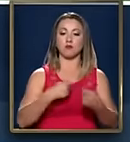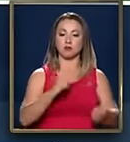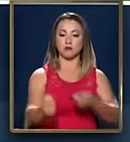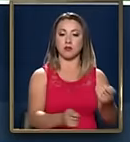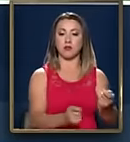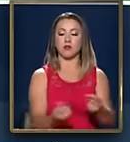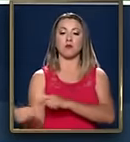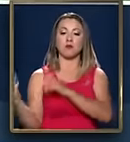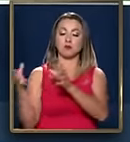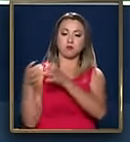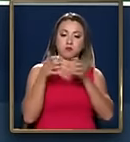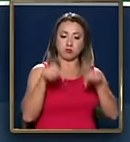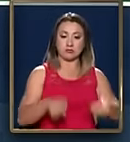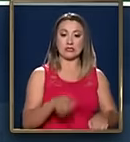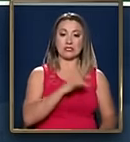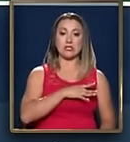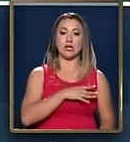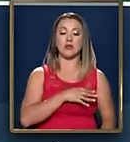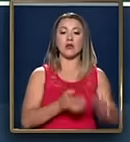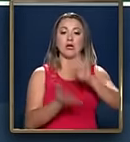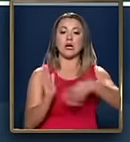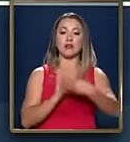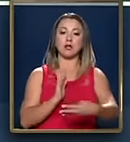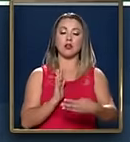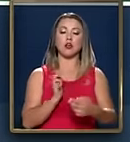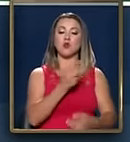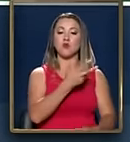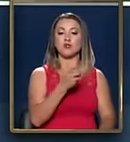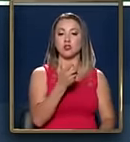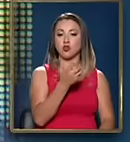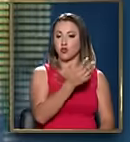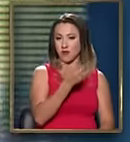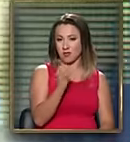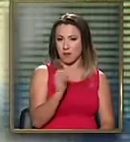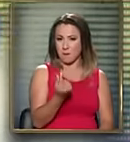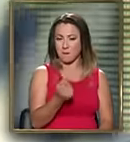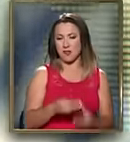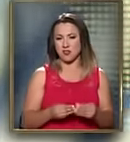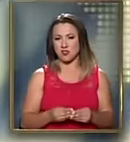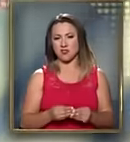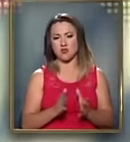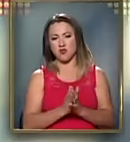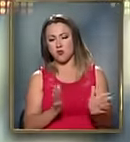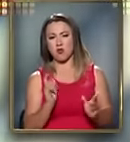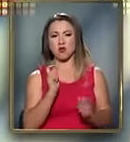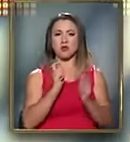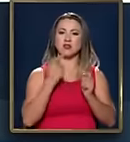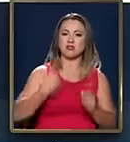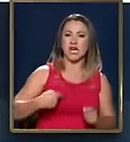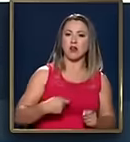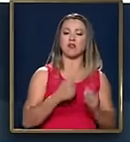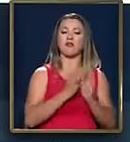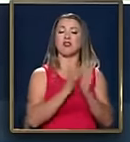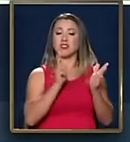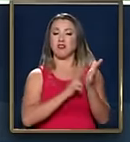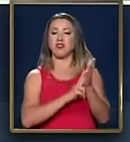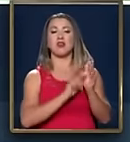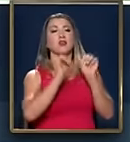Después llega a Chile, sacó un calendario que valía 990 pesos. O sea, no salía tan caro ponerla contra la pared. Mira, la cosa